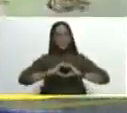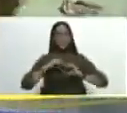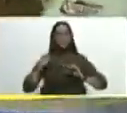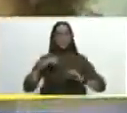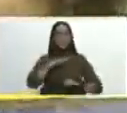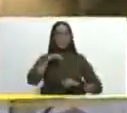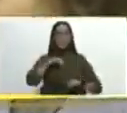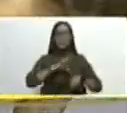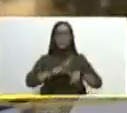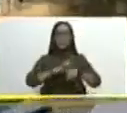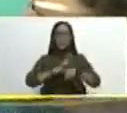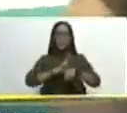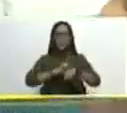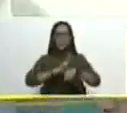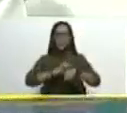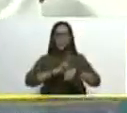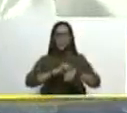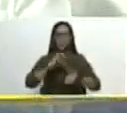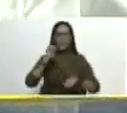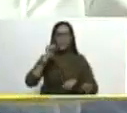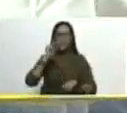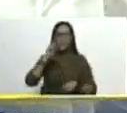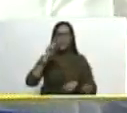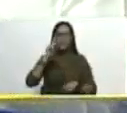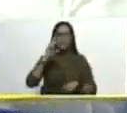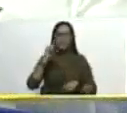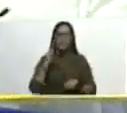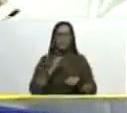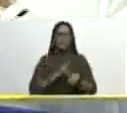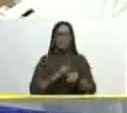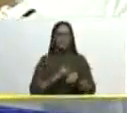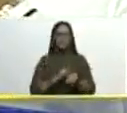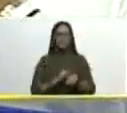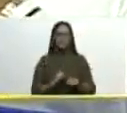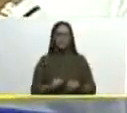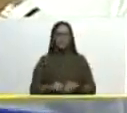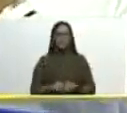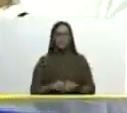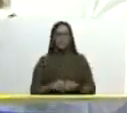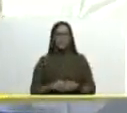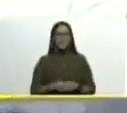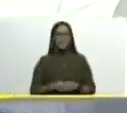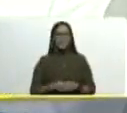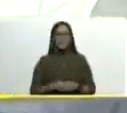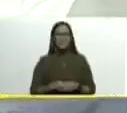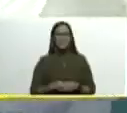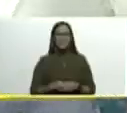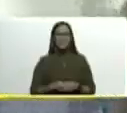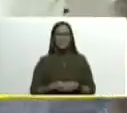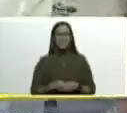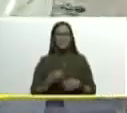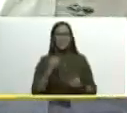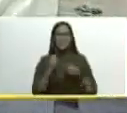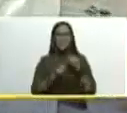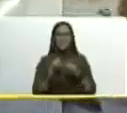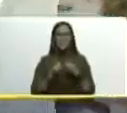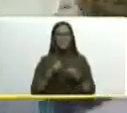doctores, Andrea, la doctora Andrea, ustedes. El doctor Der. Bueno, una gran labor hacen por la gente,